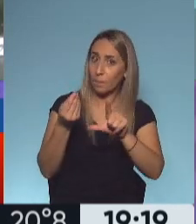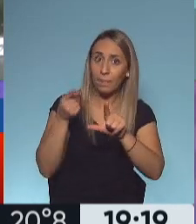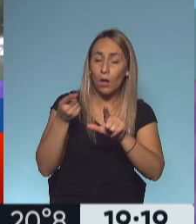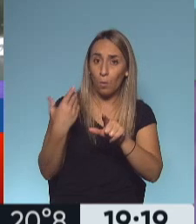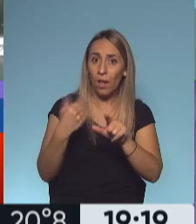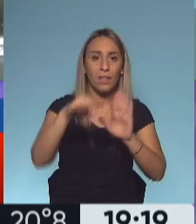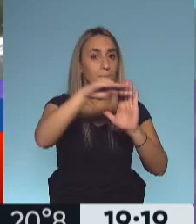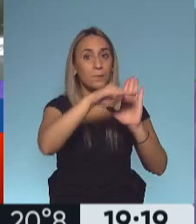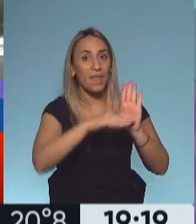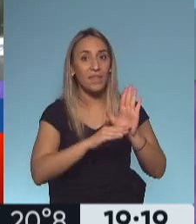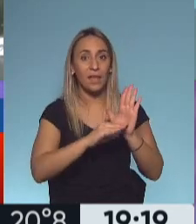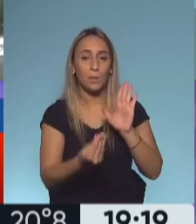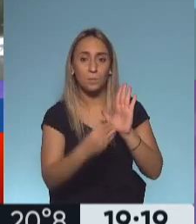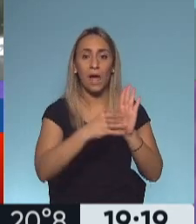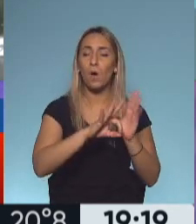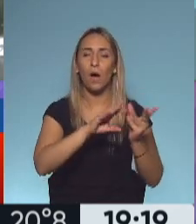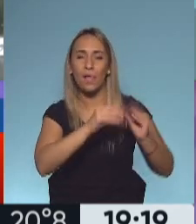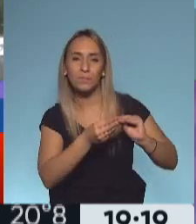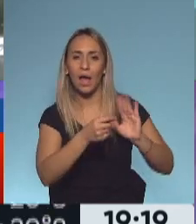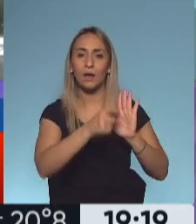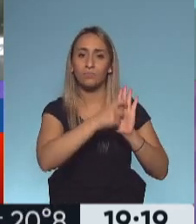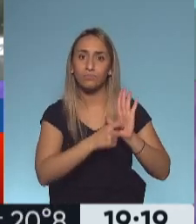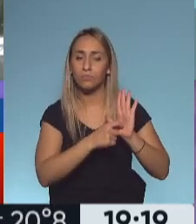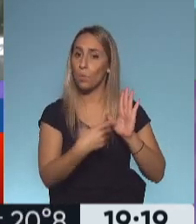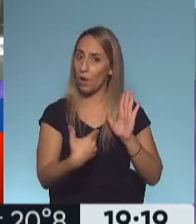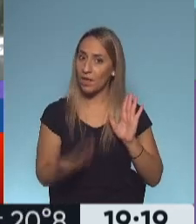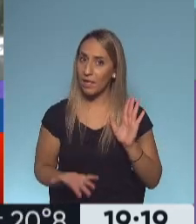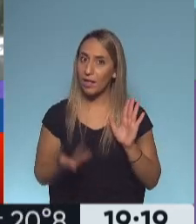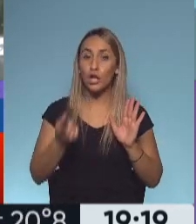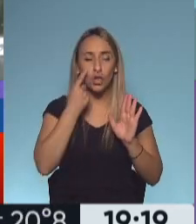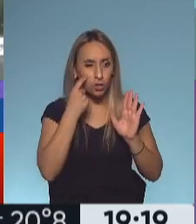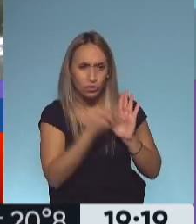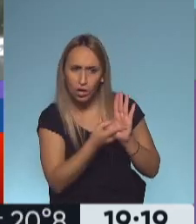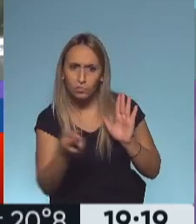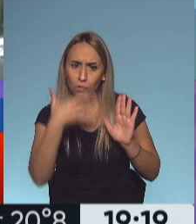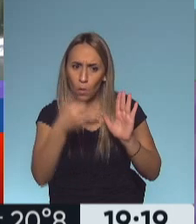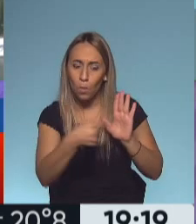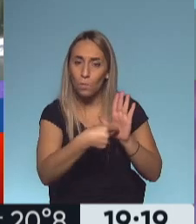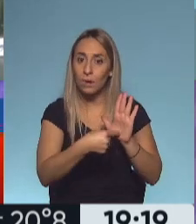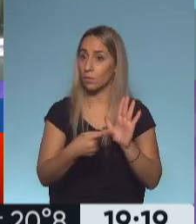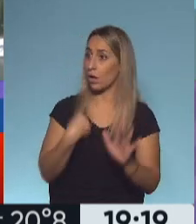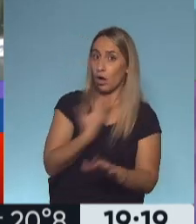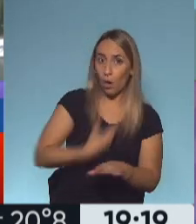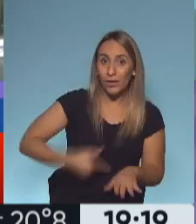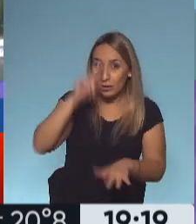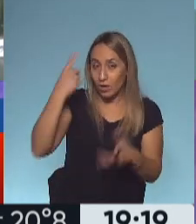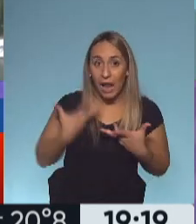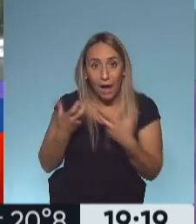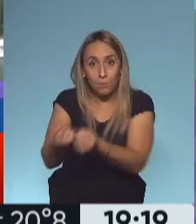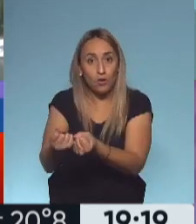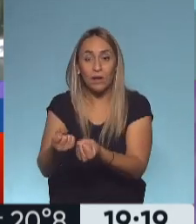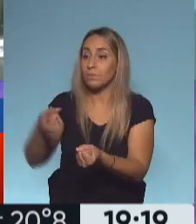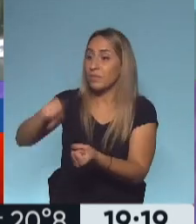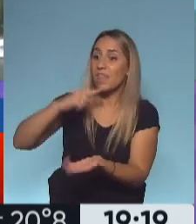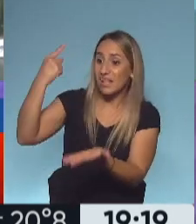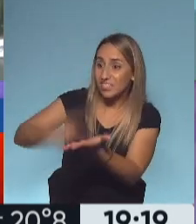medidas, porque tienen la potestad en el DNU, cuentan con este Ministerio de Salud, cuentan con este Gobierno Nacional para acompañar en cada una